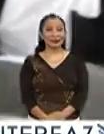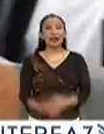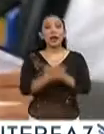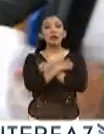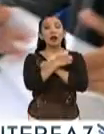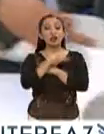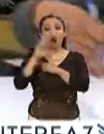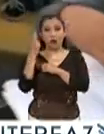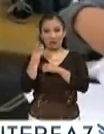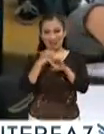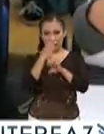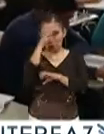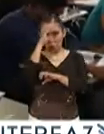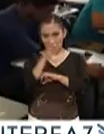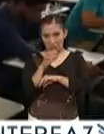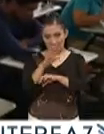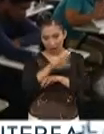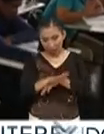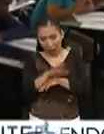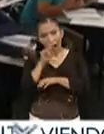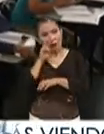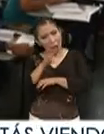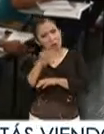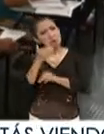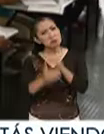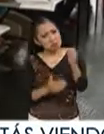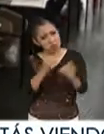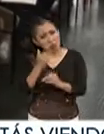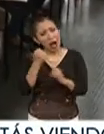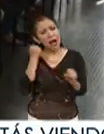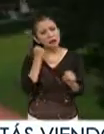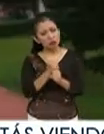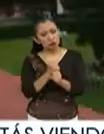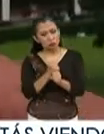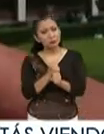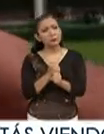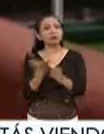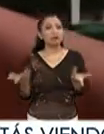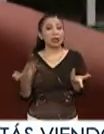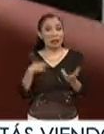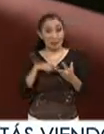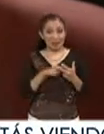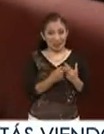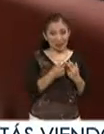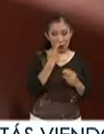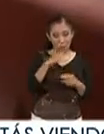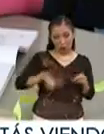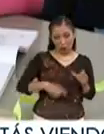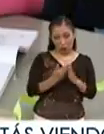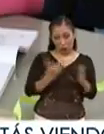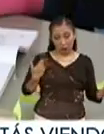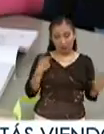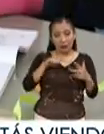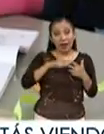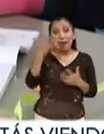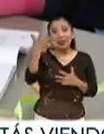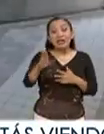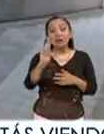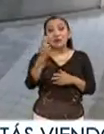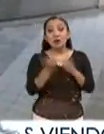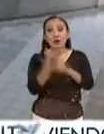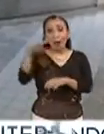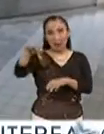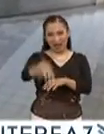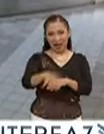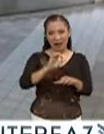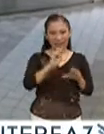La educación superior en el estado de Coahuila ha tenido un gran desarrollo en los últimos años. A partir del sexenio pasado, se abrieron 10 universidades